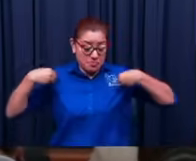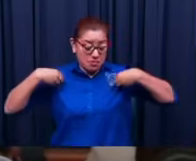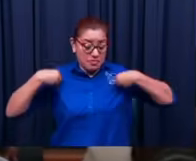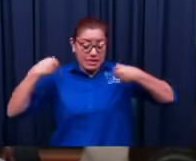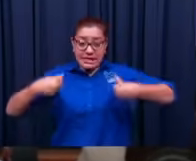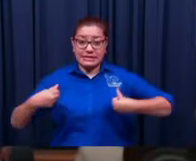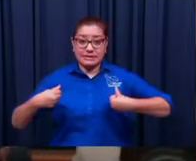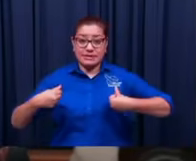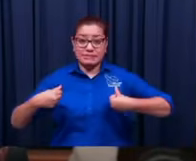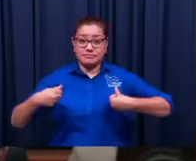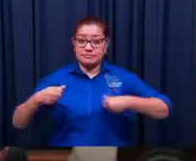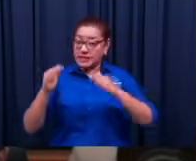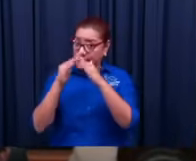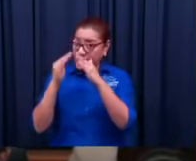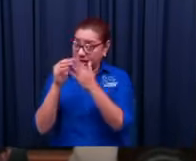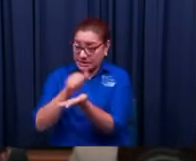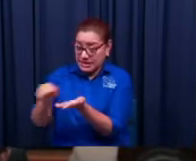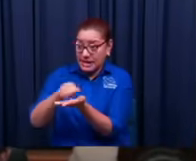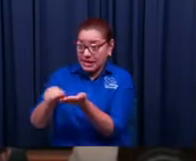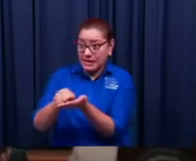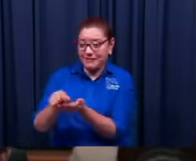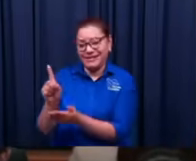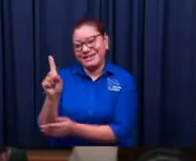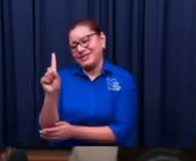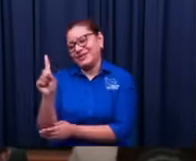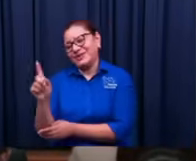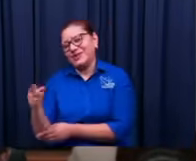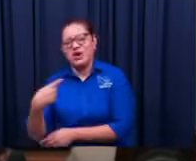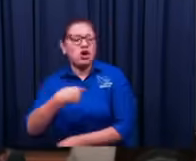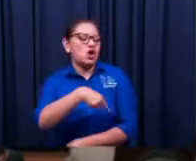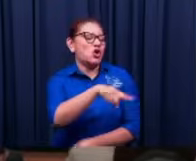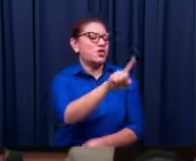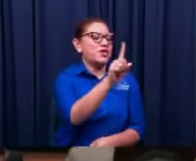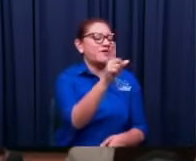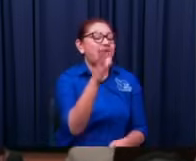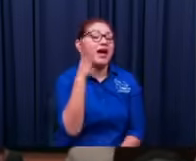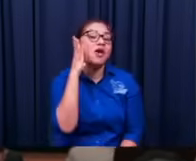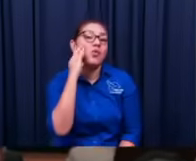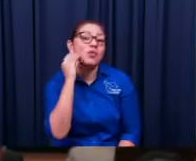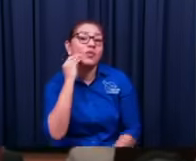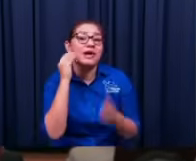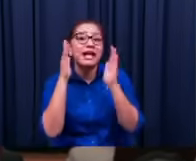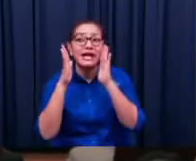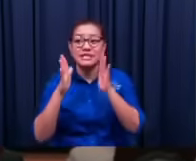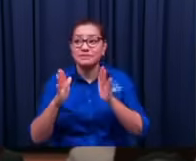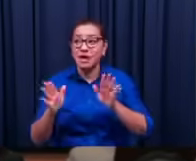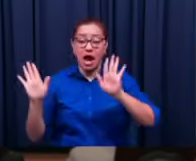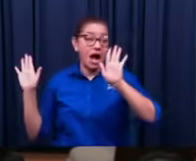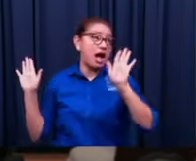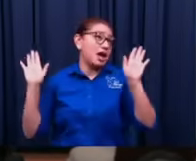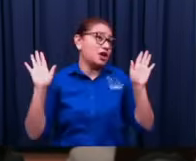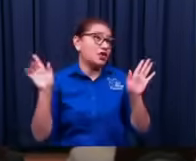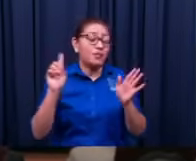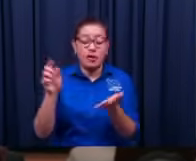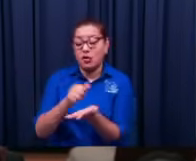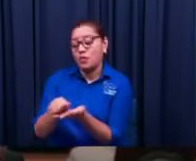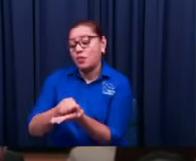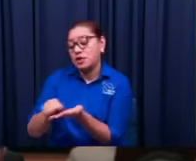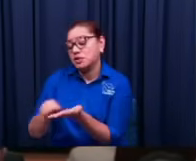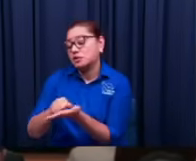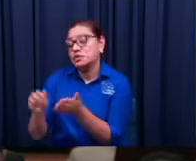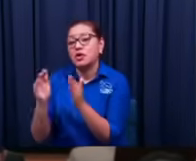puede lavar en la casa. Un tacuche lo tiene que mandar con un especialista. Ah, no, pero como los trapos sucios se lavan en